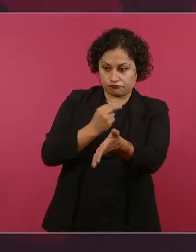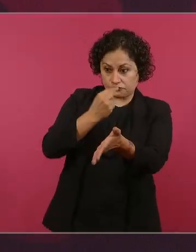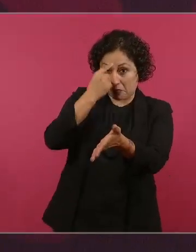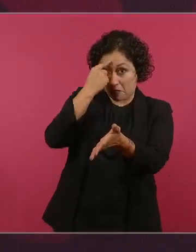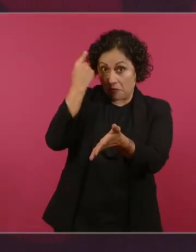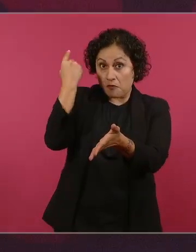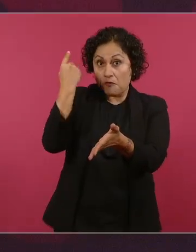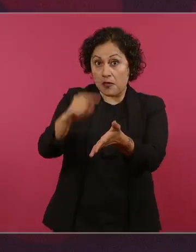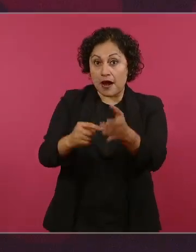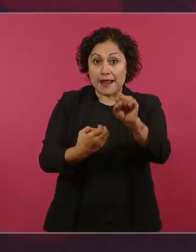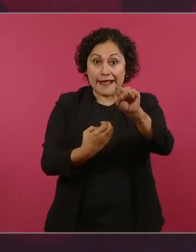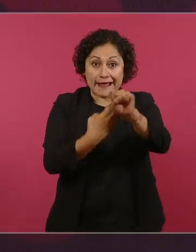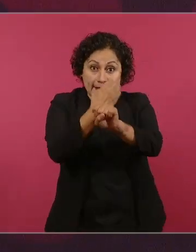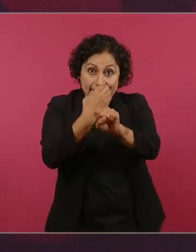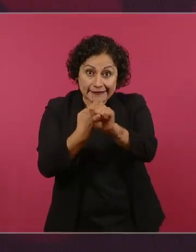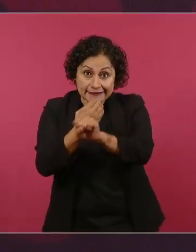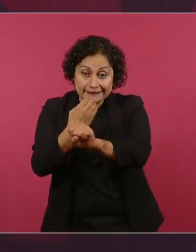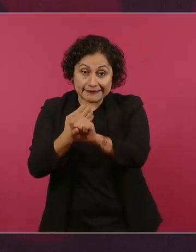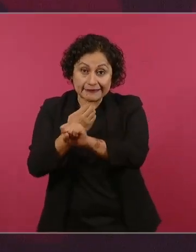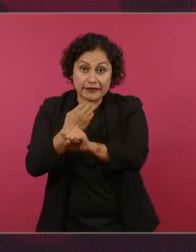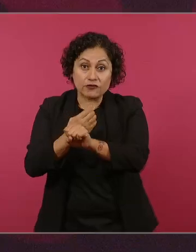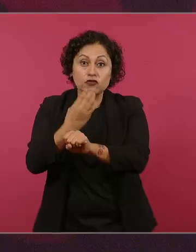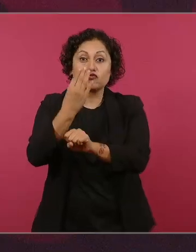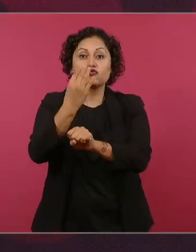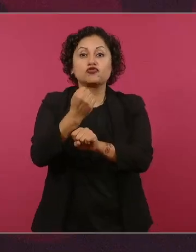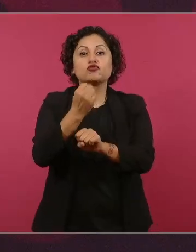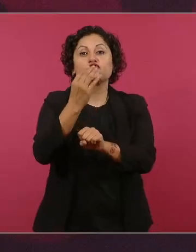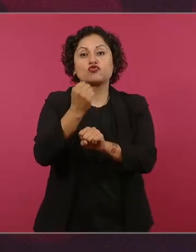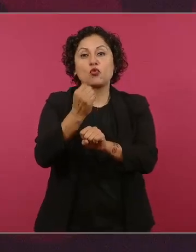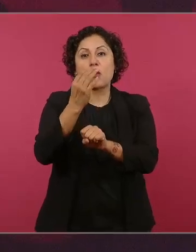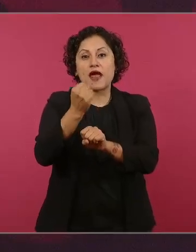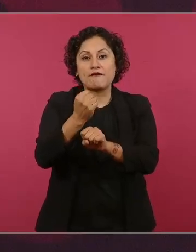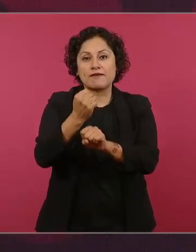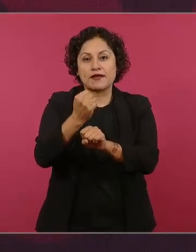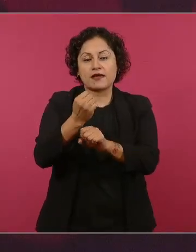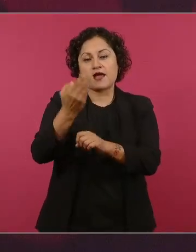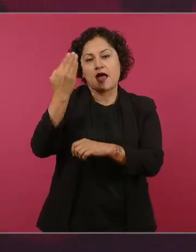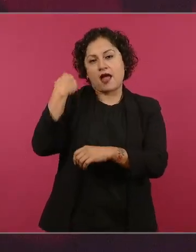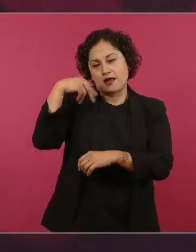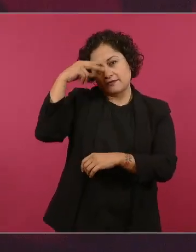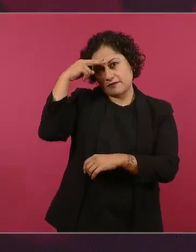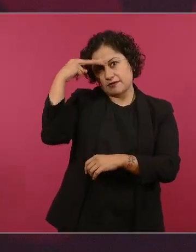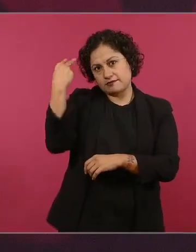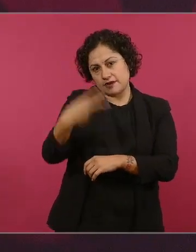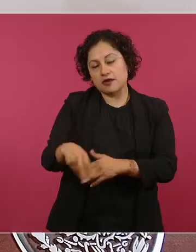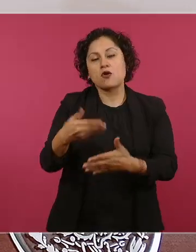estados de la Unión Americana que pertenecían a México.